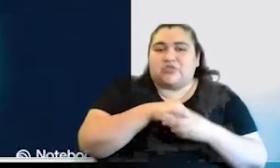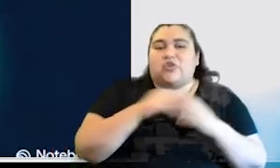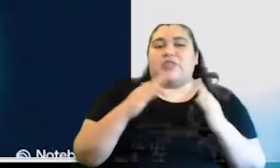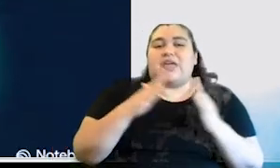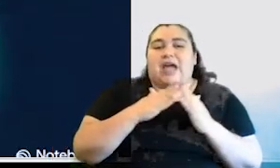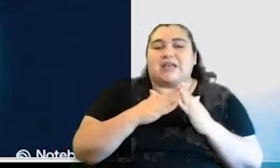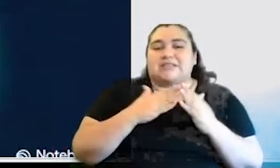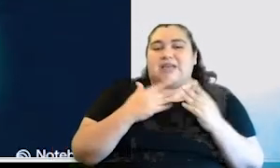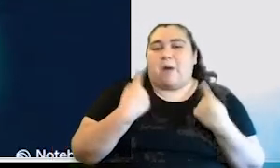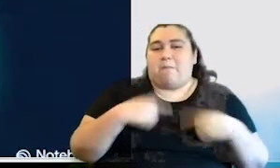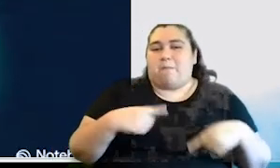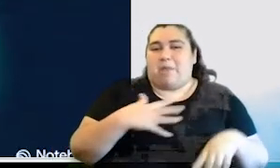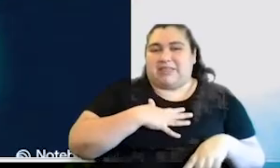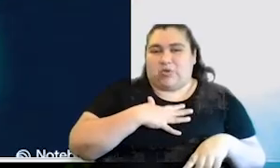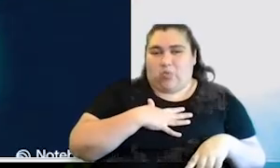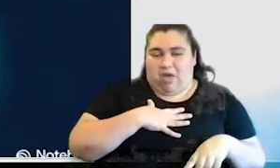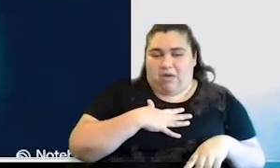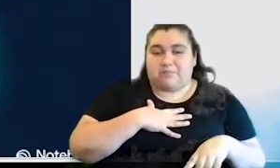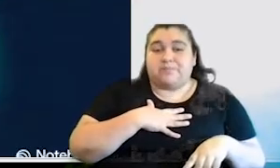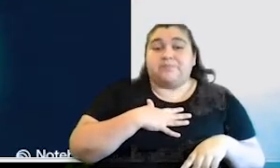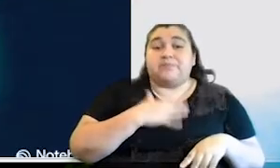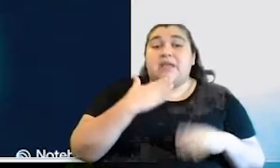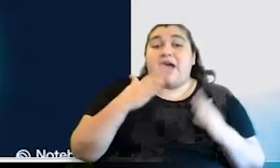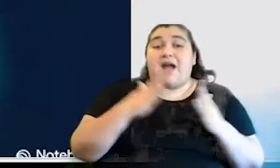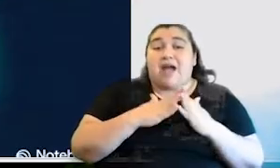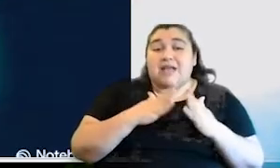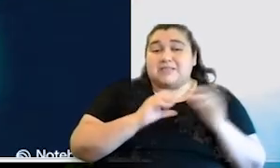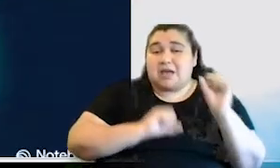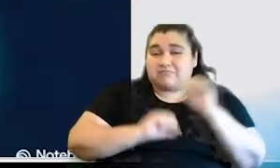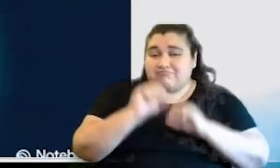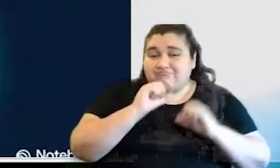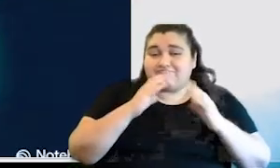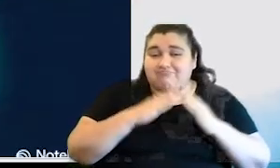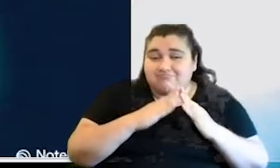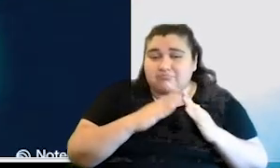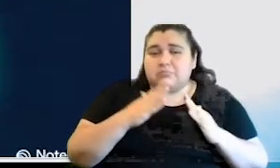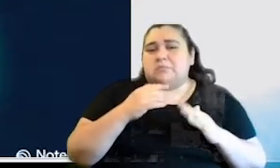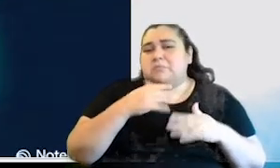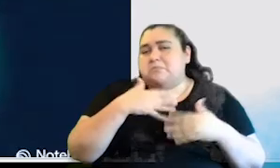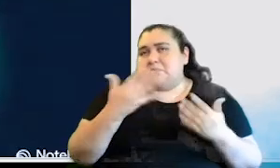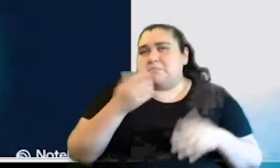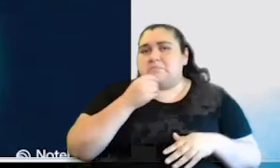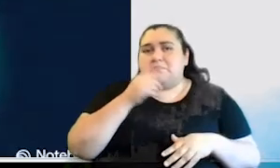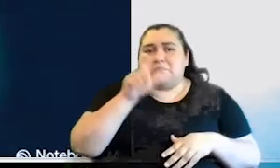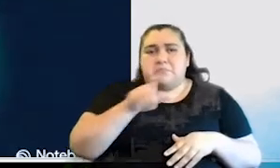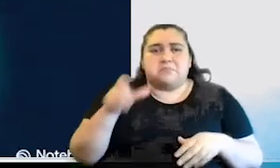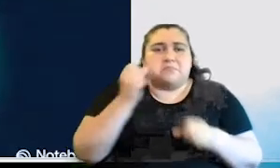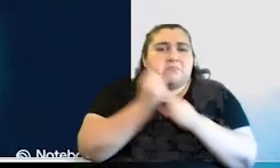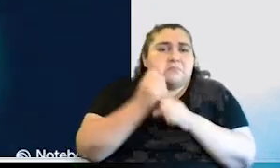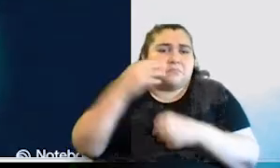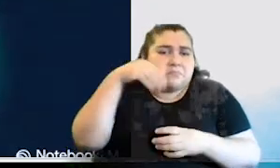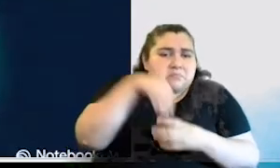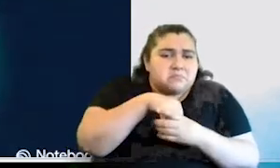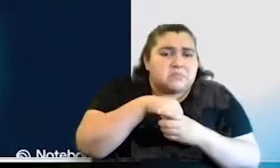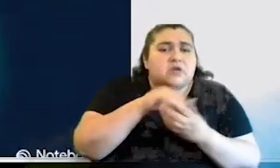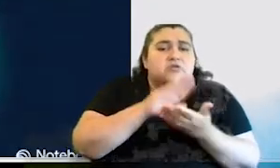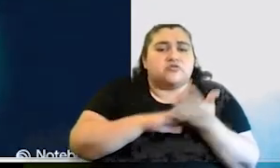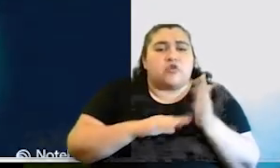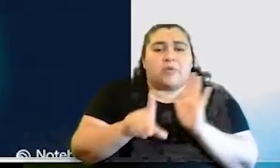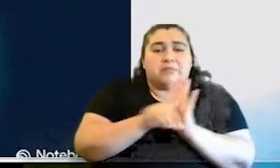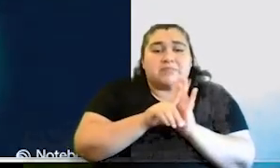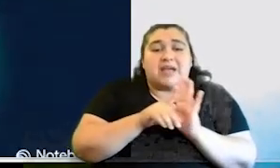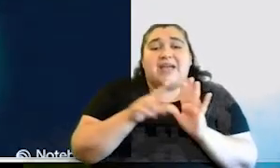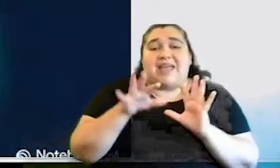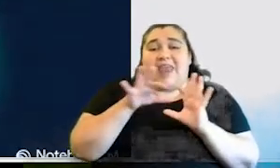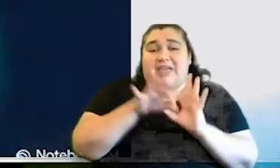una persona está registrada dentro de casas particulares y realiza alguna de las tareas comprendidas en este régimen en el marco de la